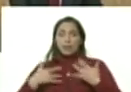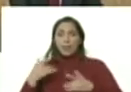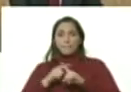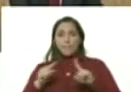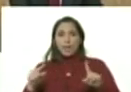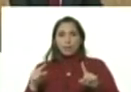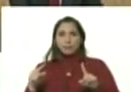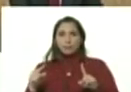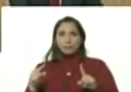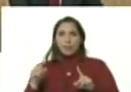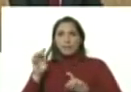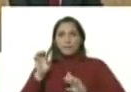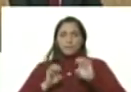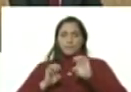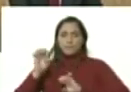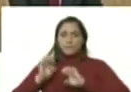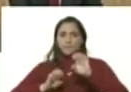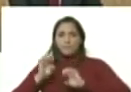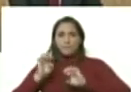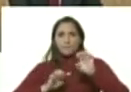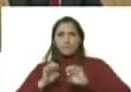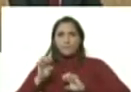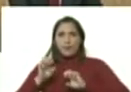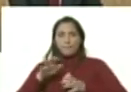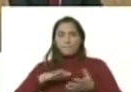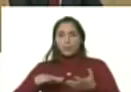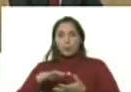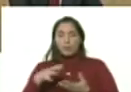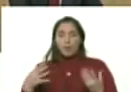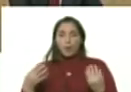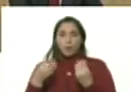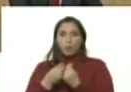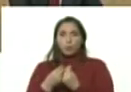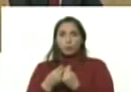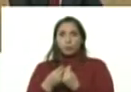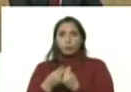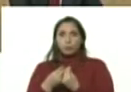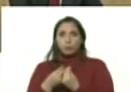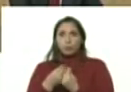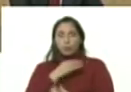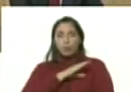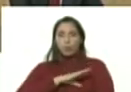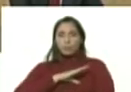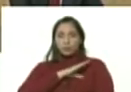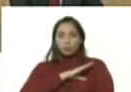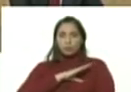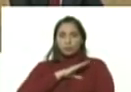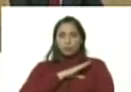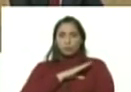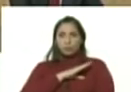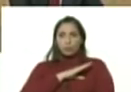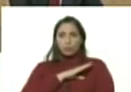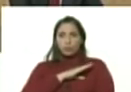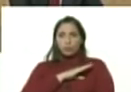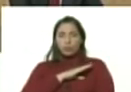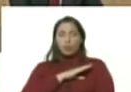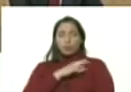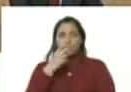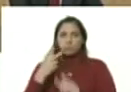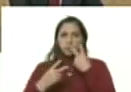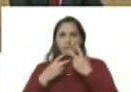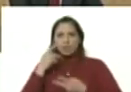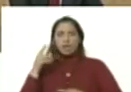para la evaluación de esta situación junto con esta comisión? ¿Conoce cuáles son las visitas y encuentros que